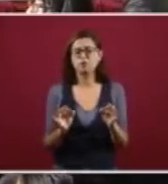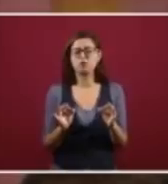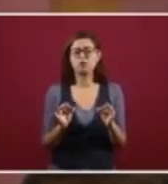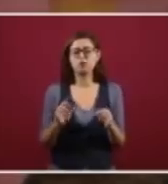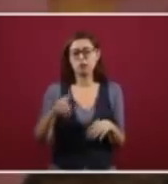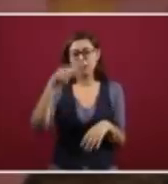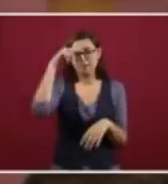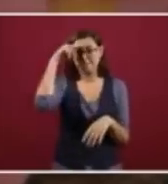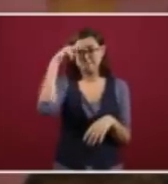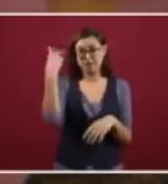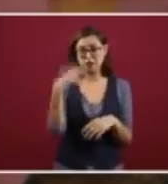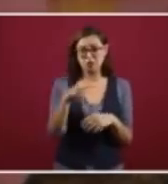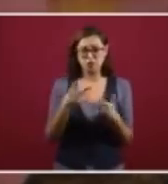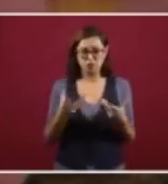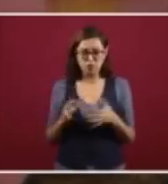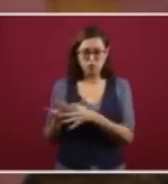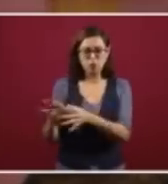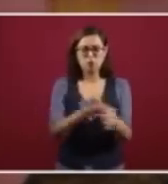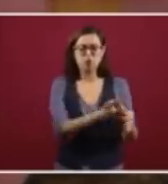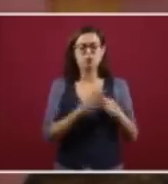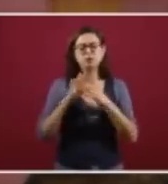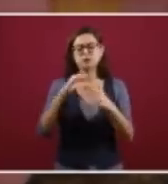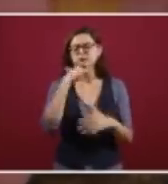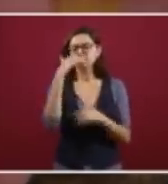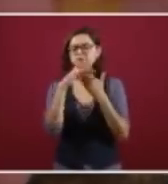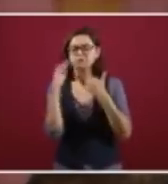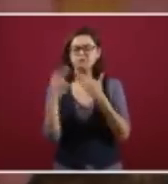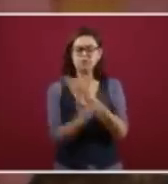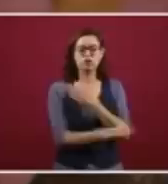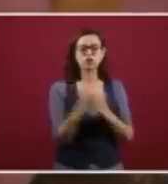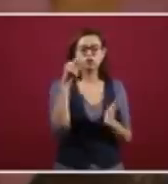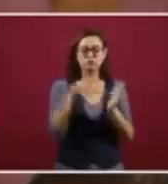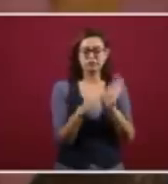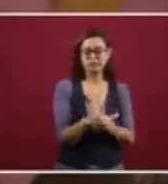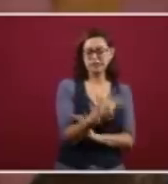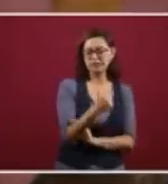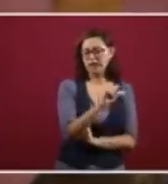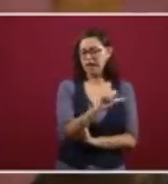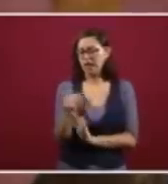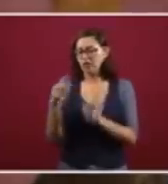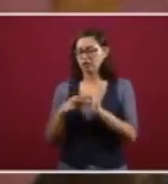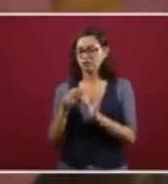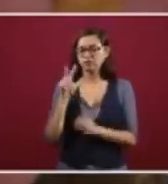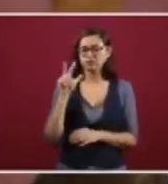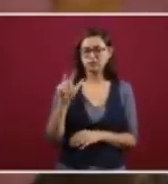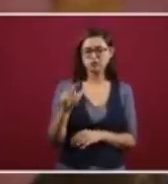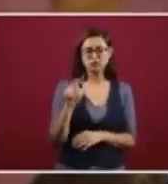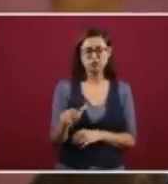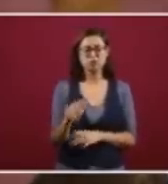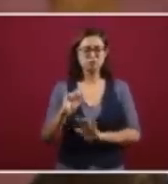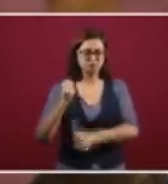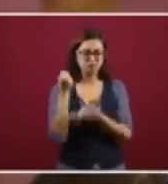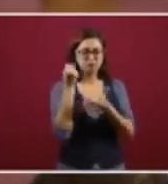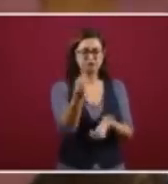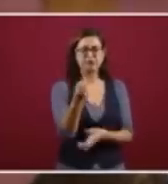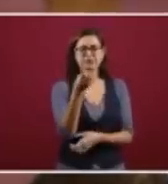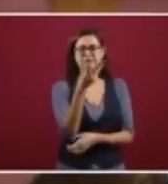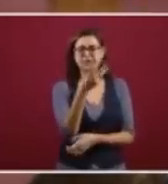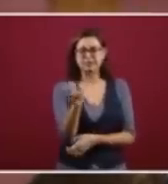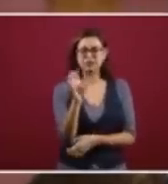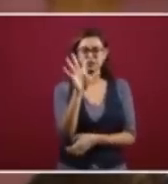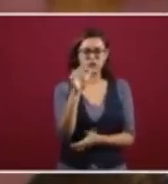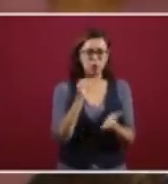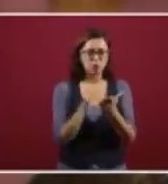Mexicanos Unidos contra la Corrupción, desde 2013 al 2018, recibió 305 millones de pesos, de los